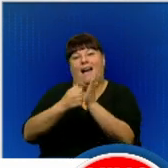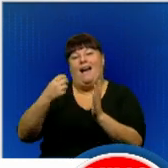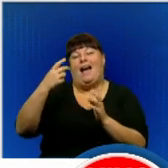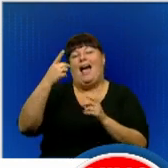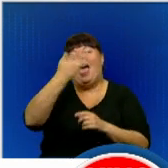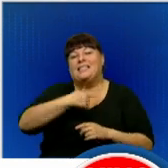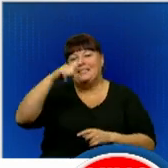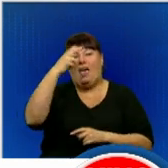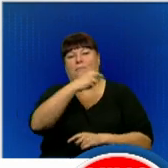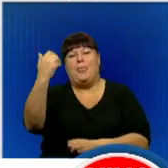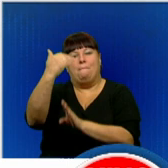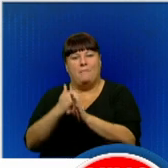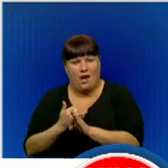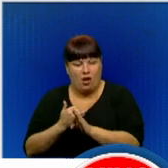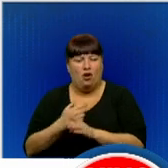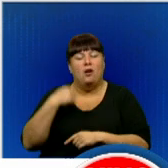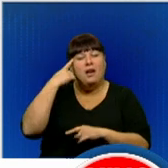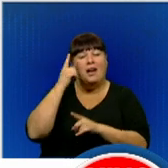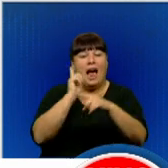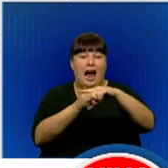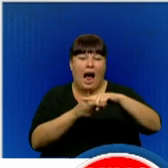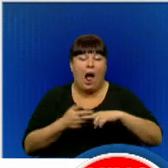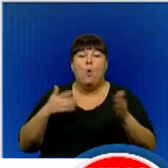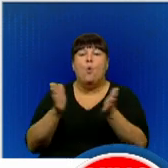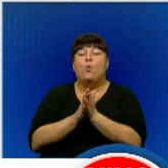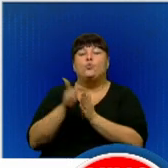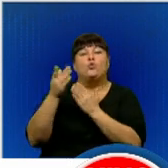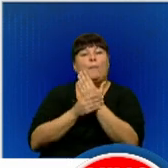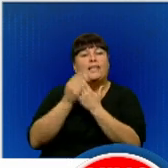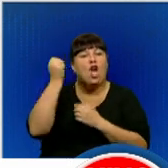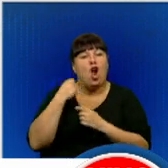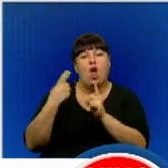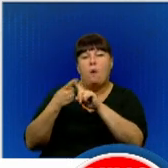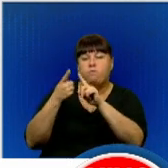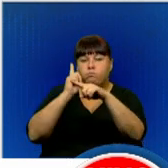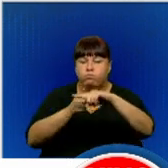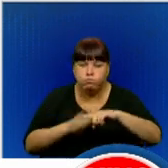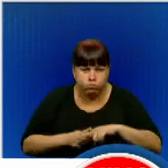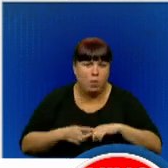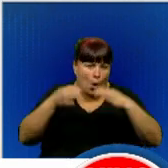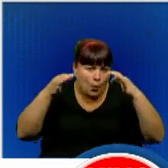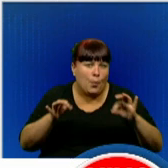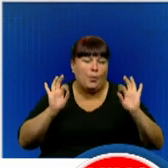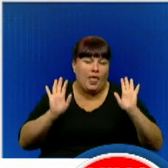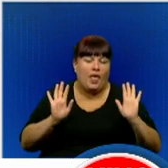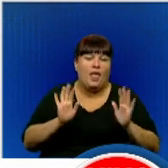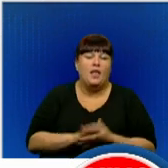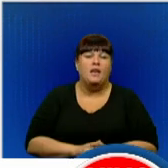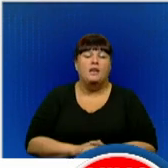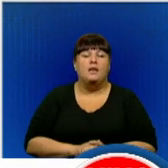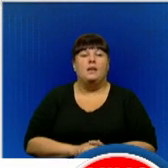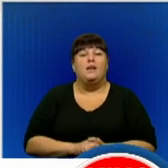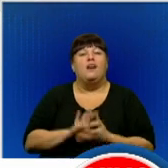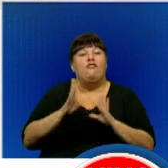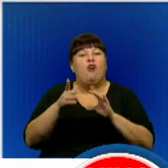creemos que los cálculos que hemos compartido con el ministerio de economía son razonables y con el